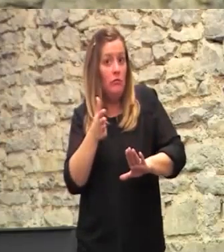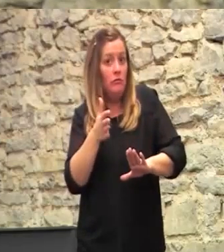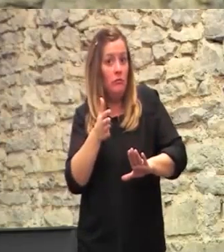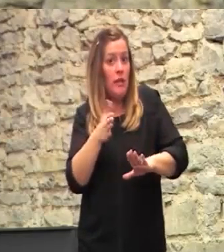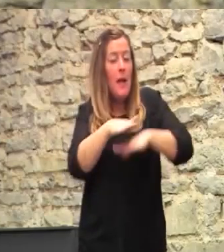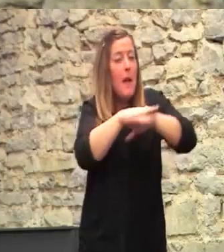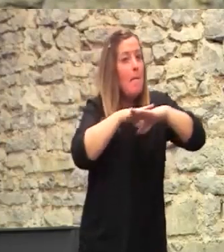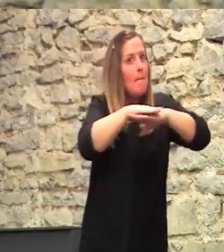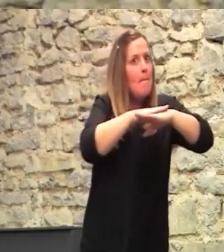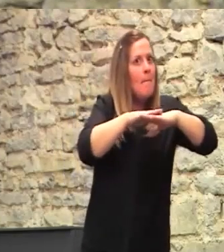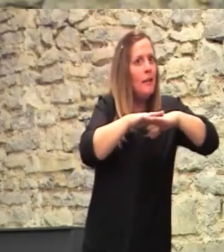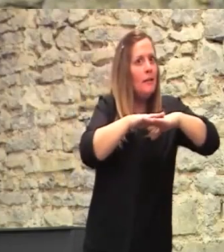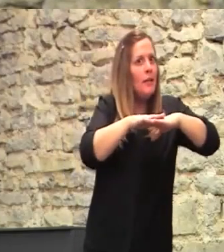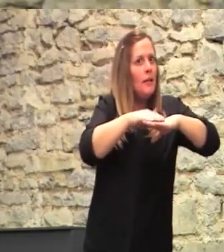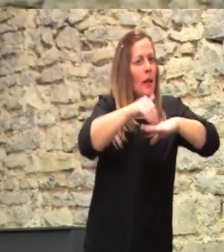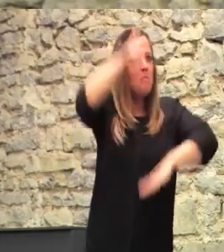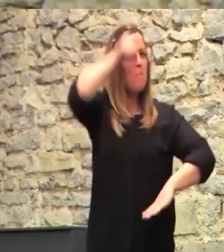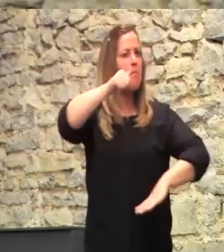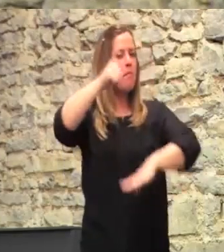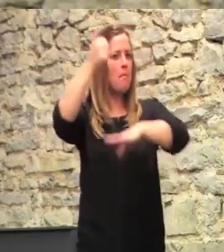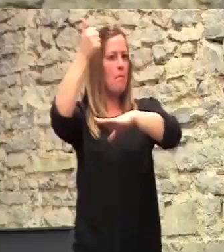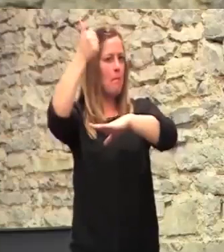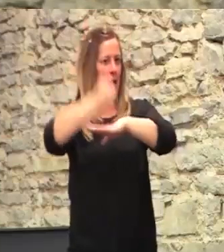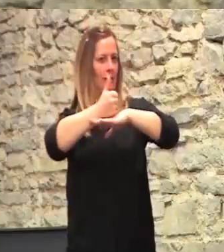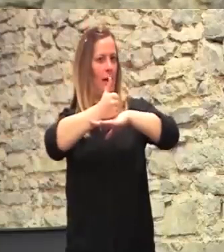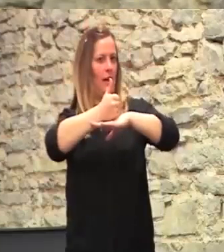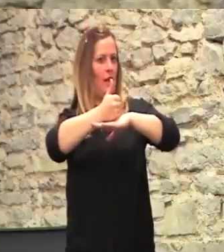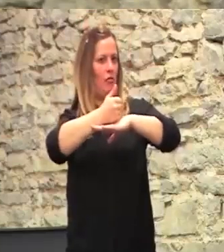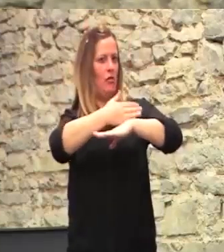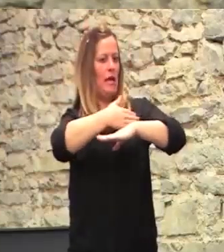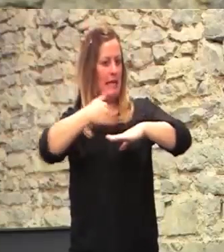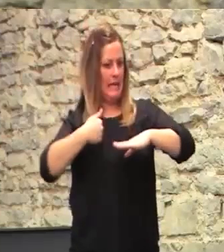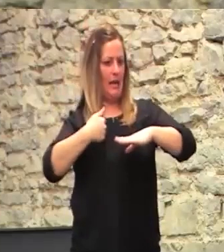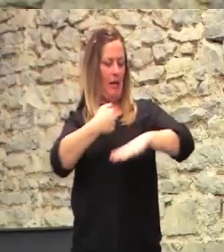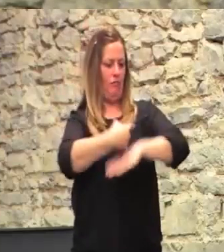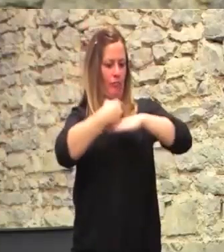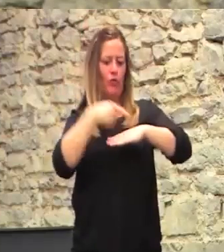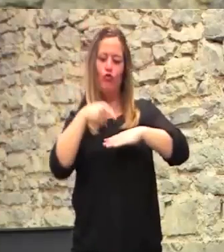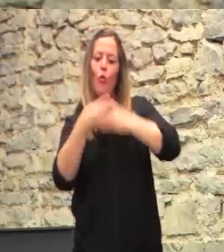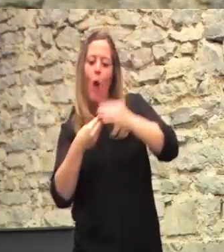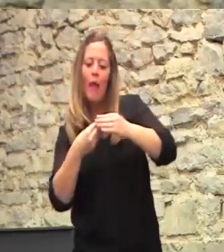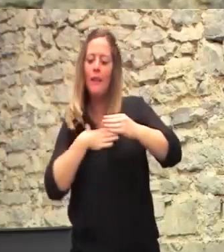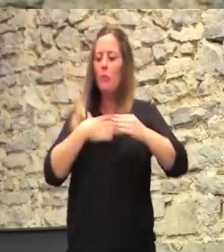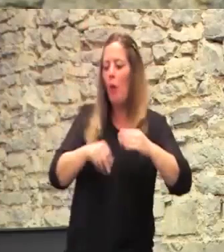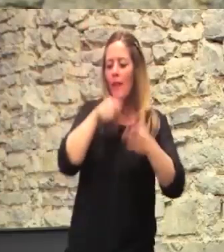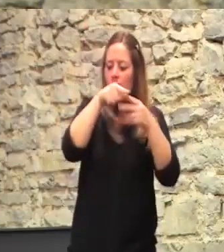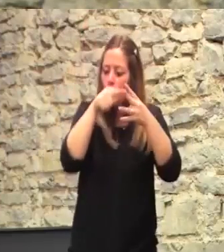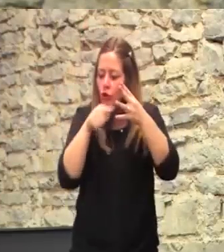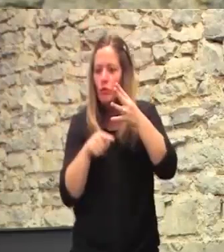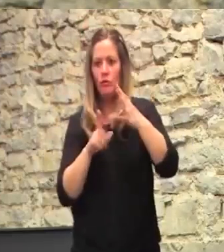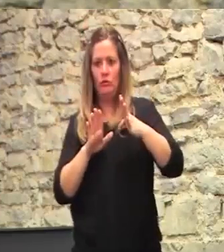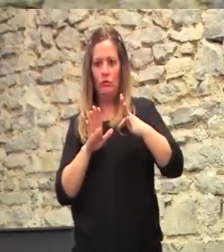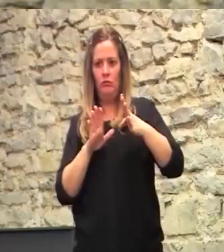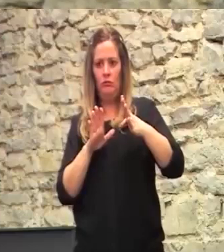nos quiere alinear de ahí cada una vamos haciendo lo que lo que queremos o lo que podemos pero el tema está en